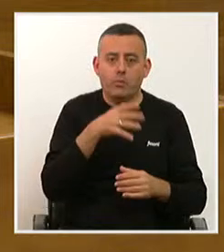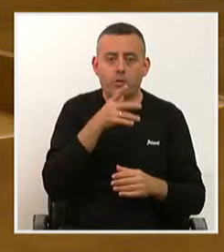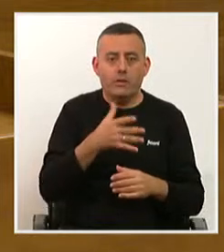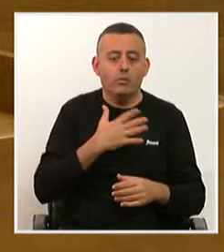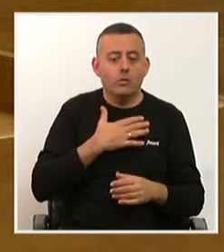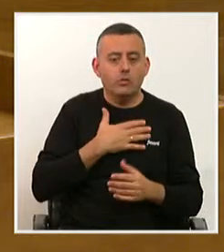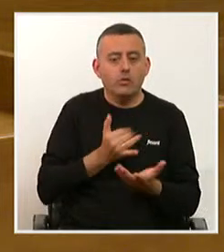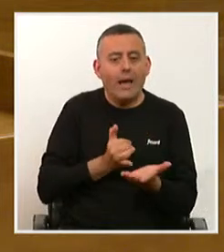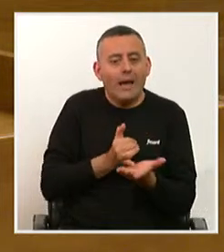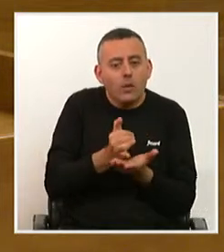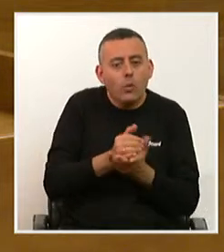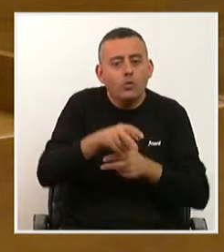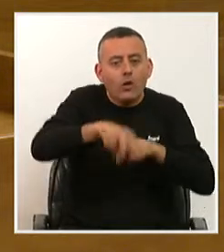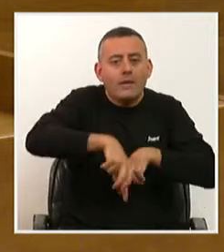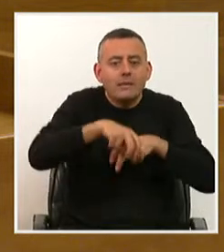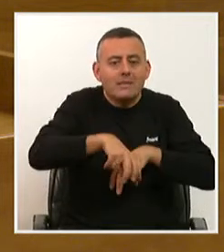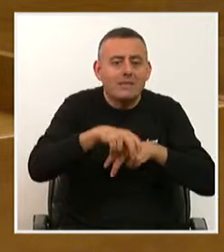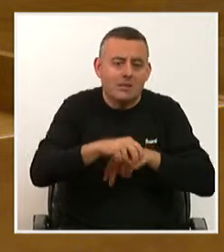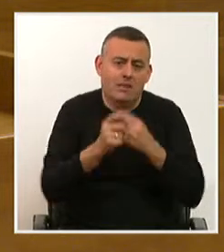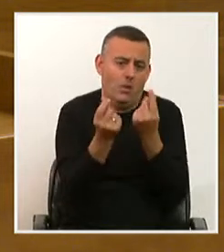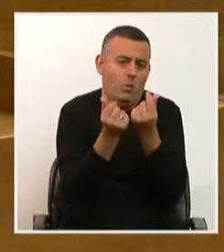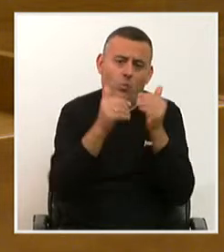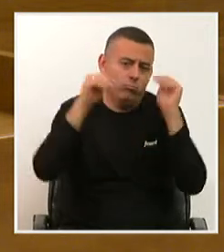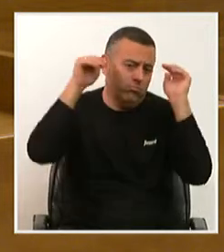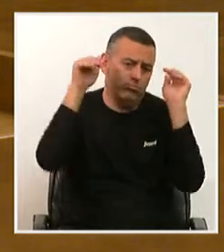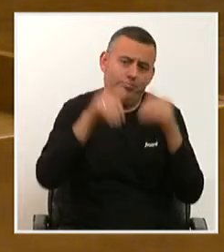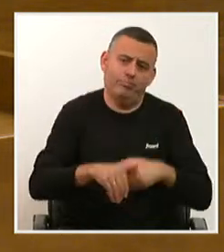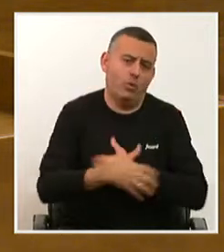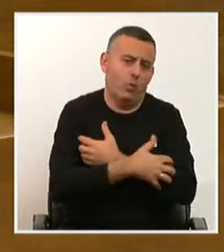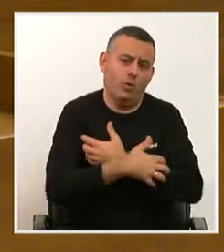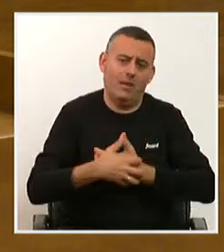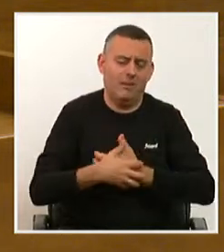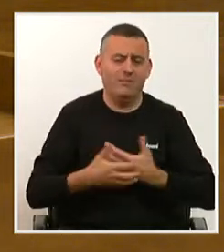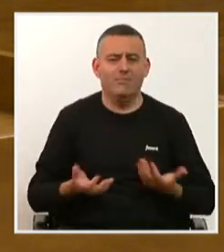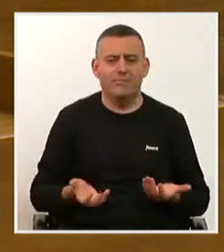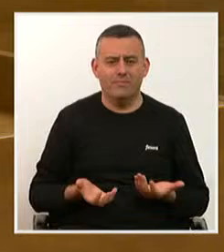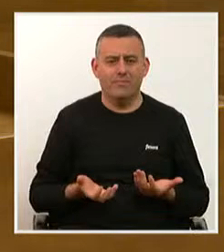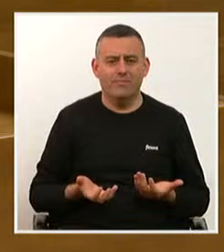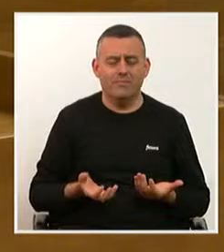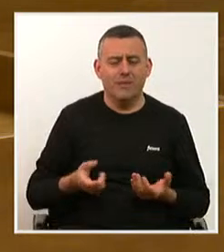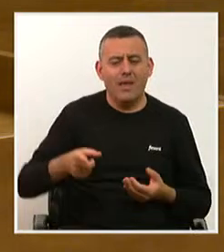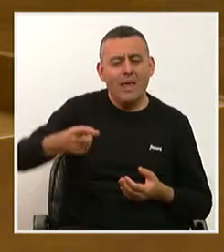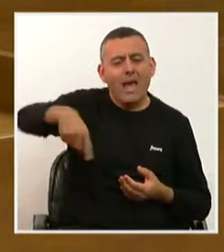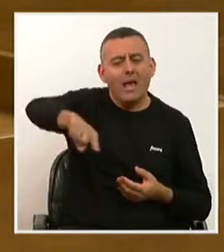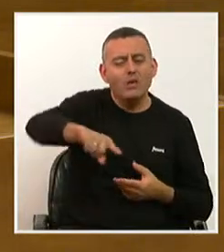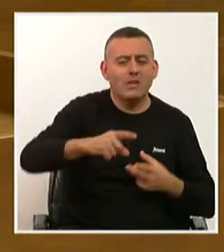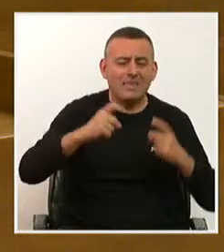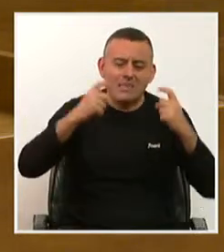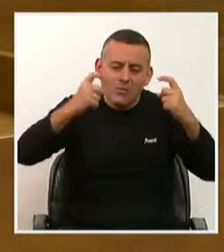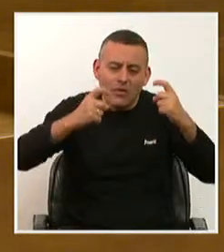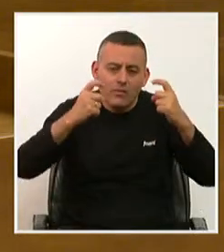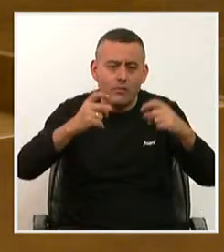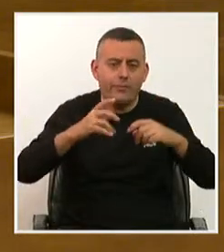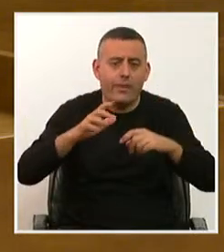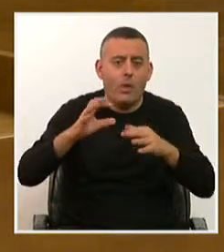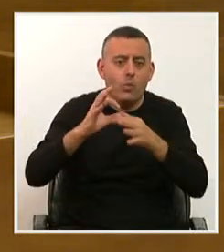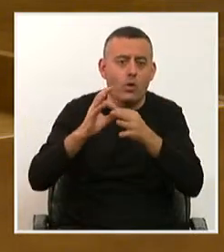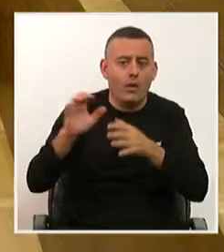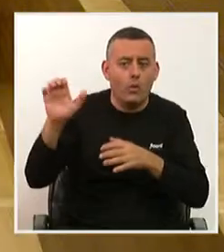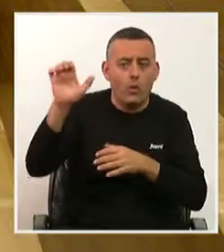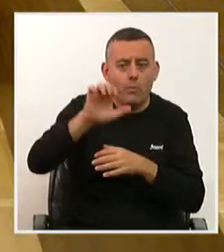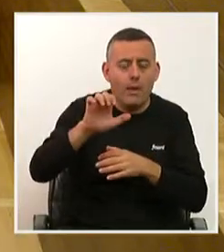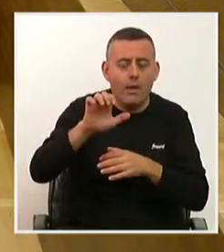ruina nuestros agricultores luchan por sobrevivir ante la deriva de la Unión Europea una deriva que apoya el